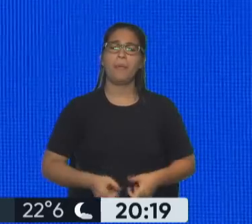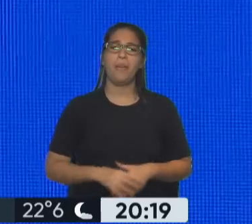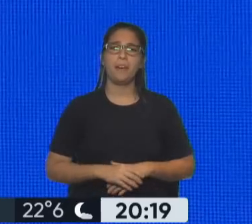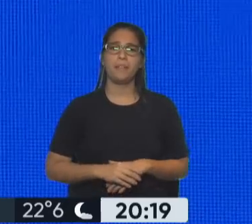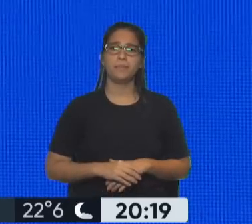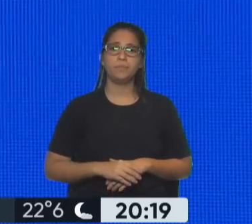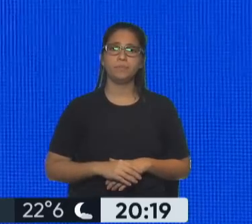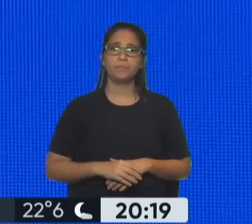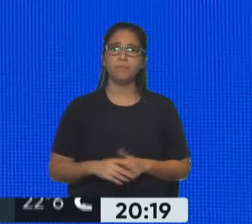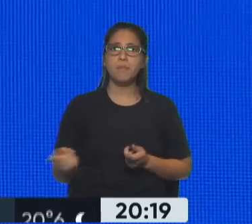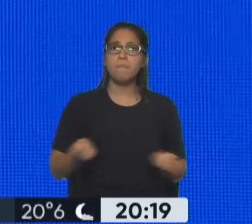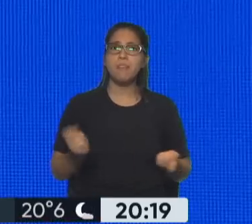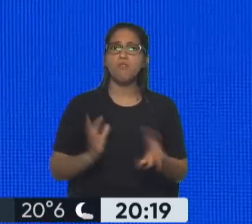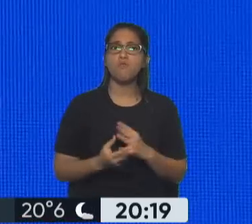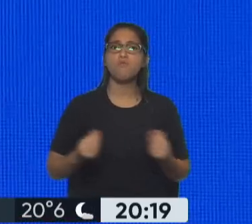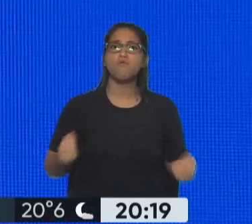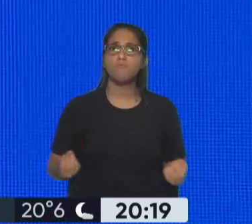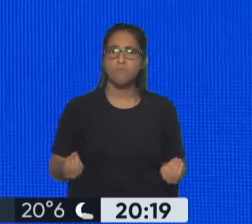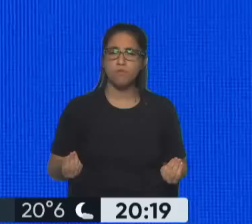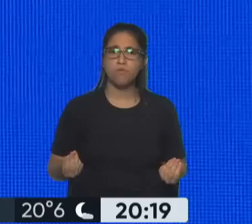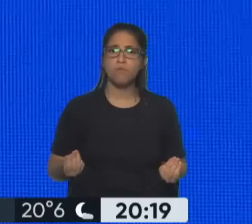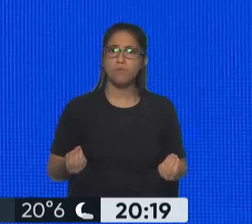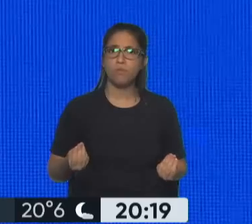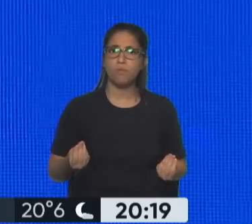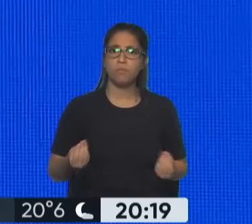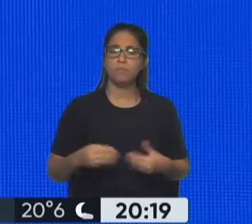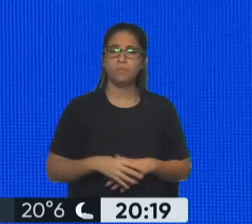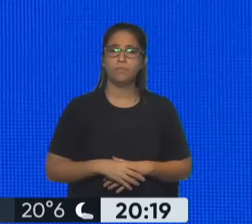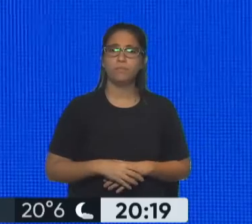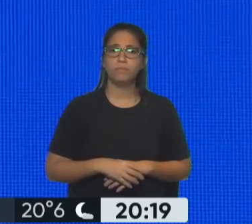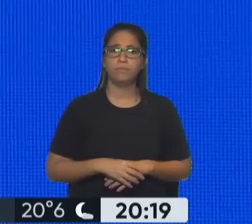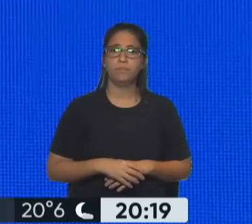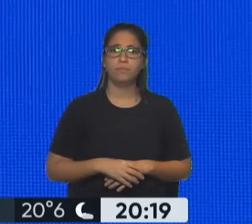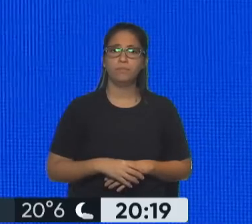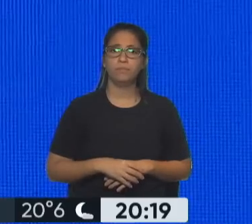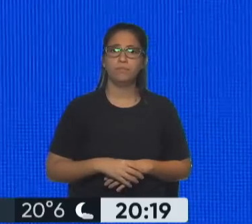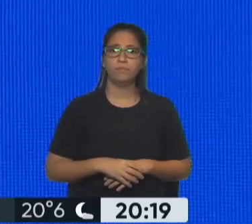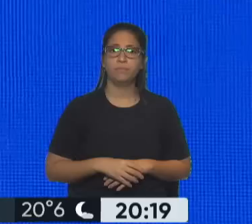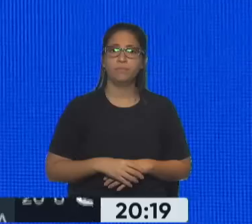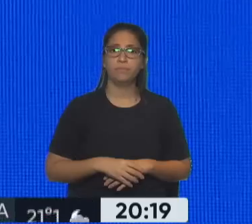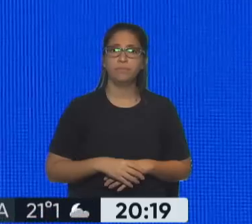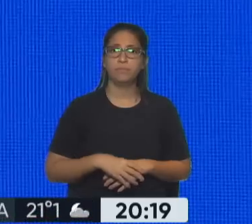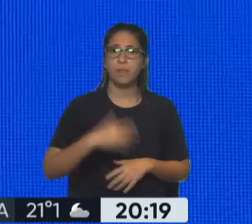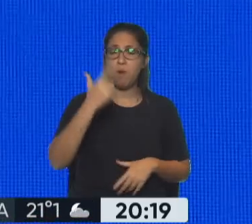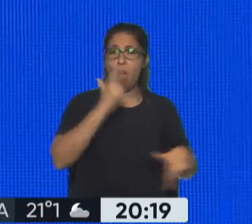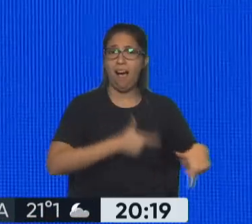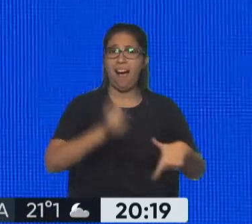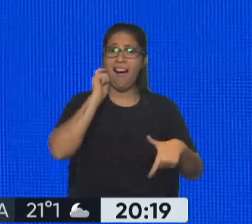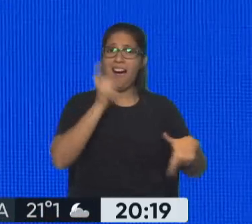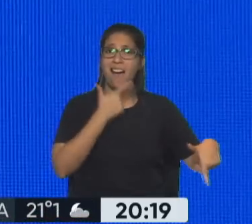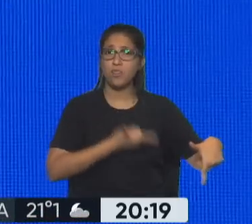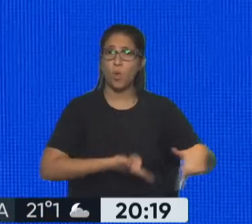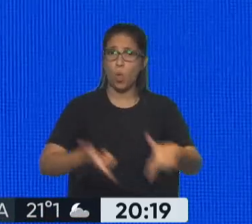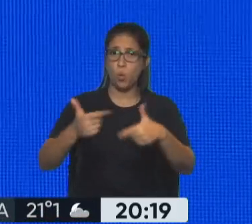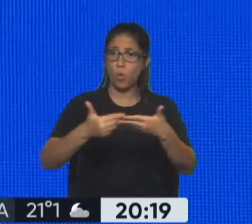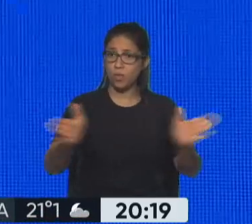cómo vamos a manejar lo que se va a dar a partir de la inauguración del gasoducto Néstor Kirchner con Vaca Muerta,